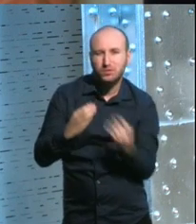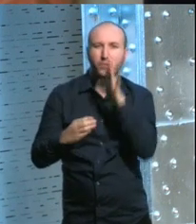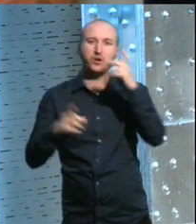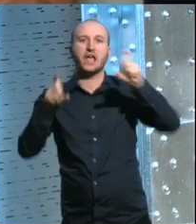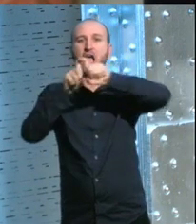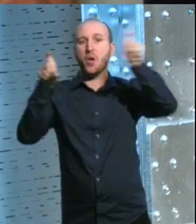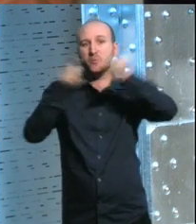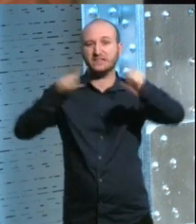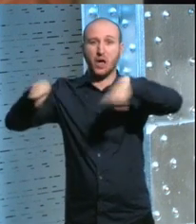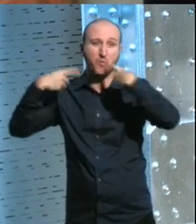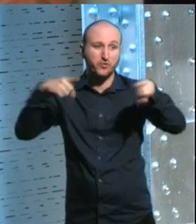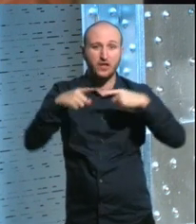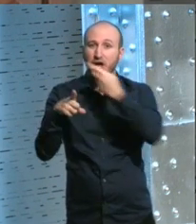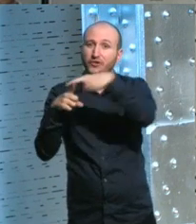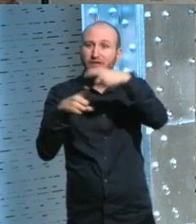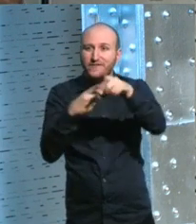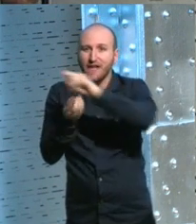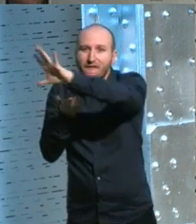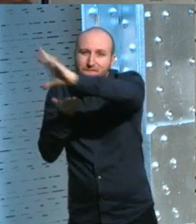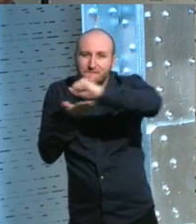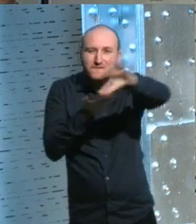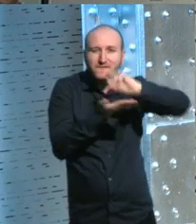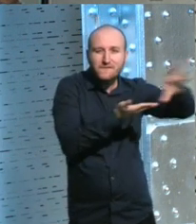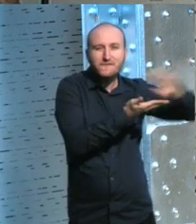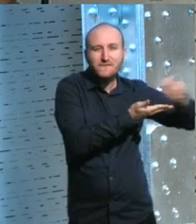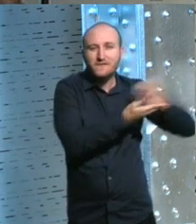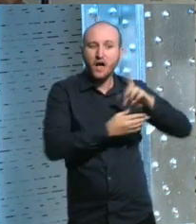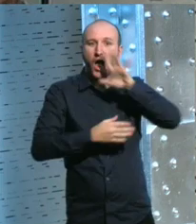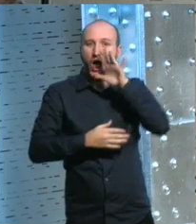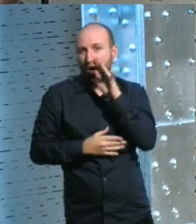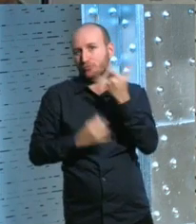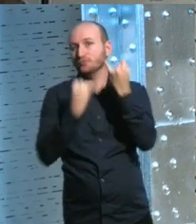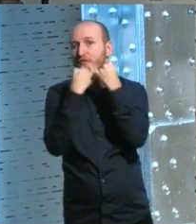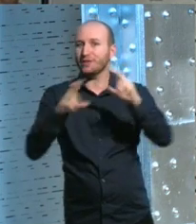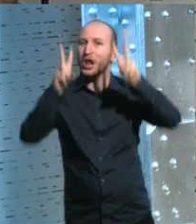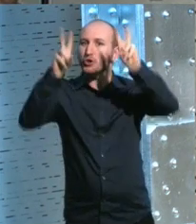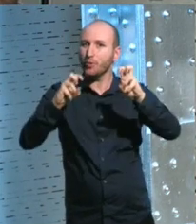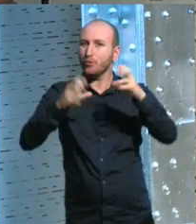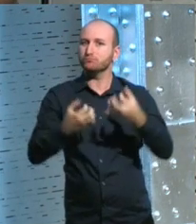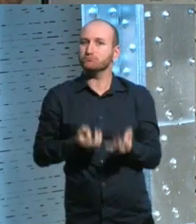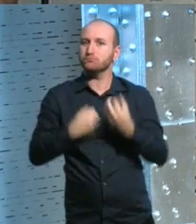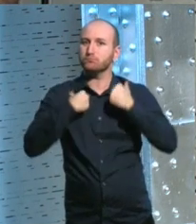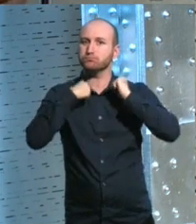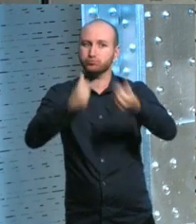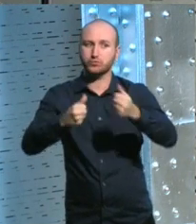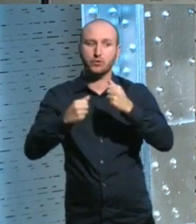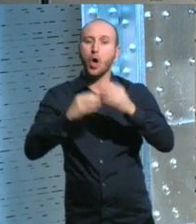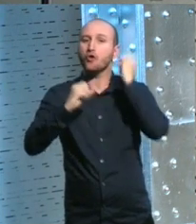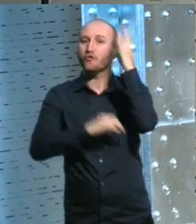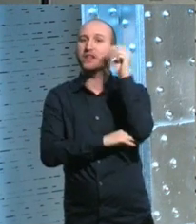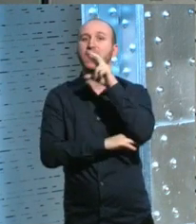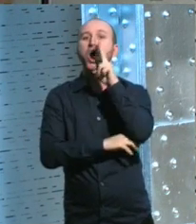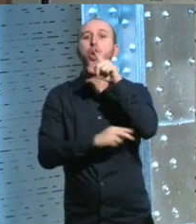estaban apoderando de la cosa, y que crearon un nuevo festival, una conferencia que se llama Share, y que